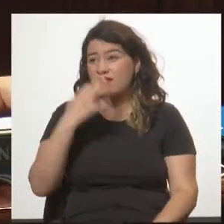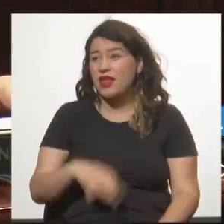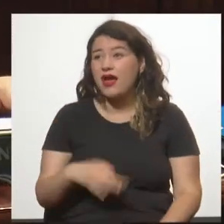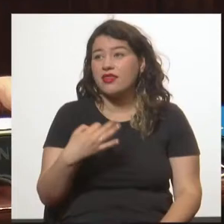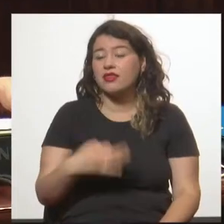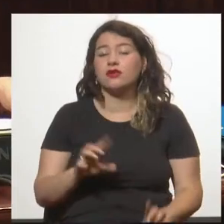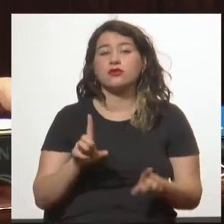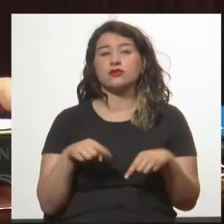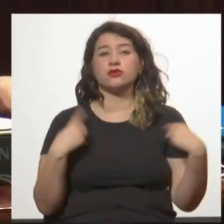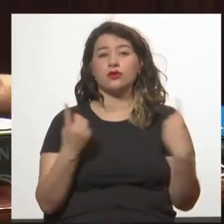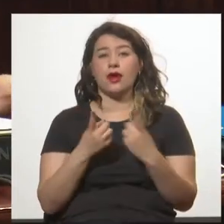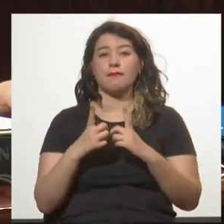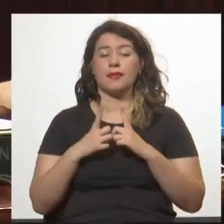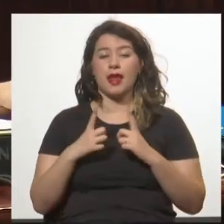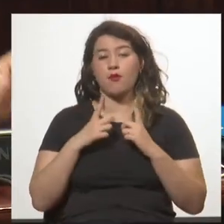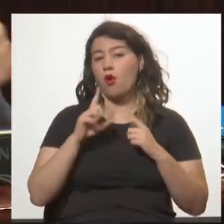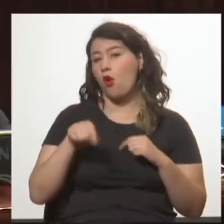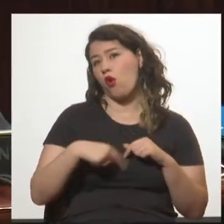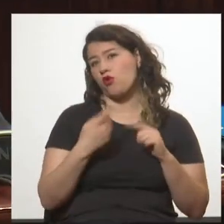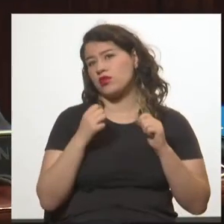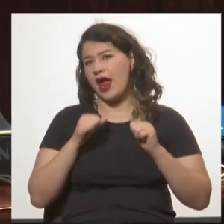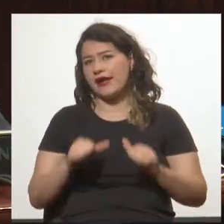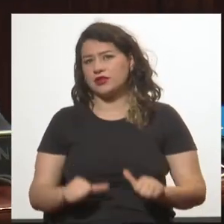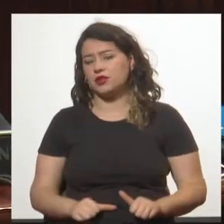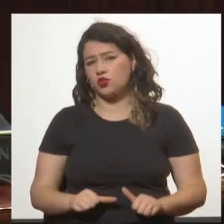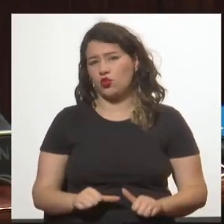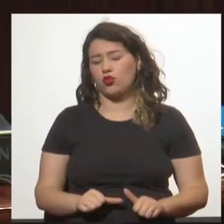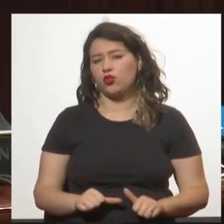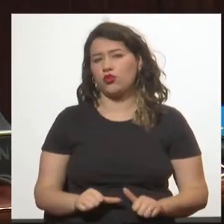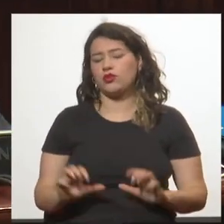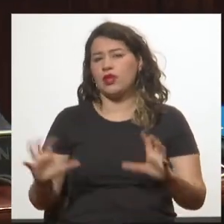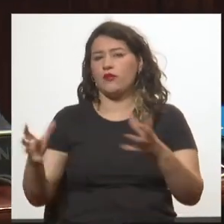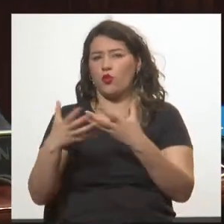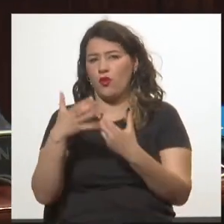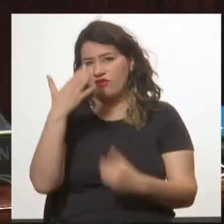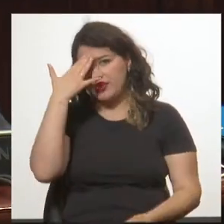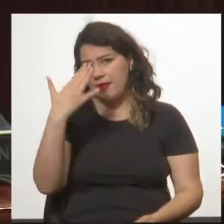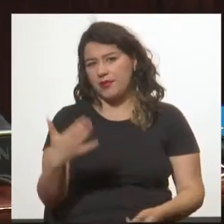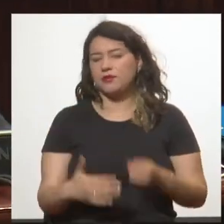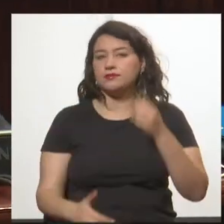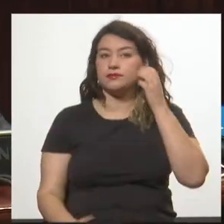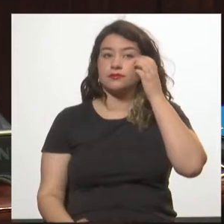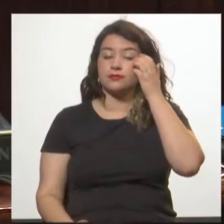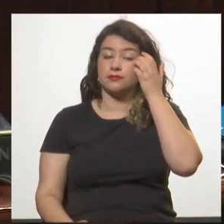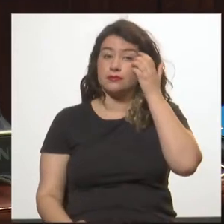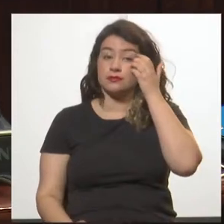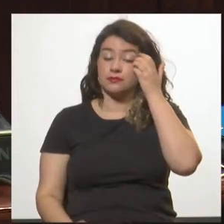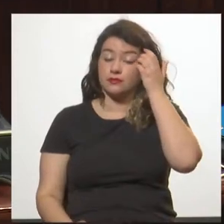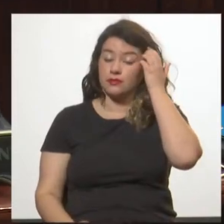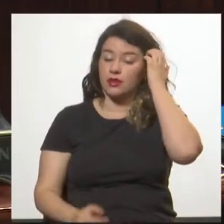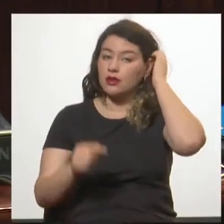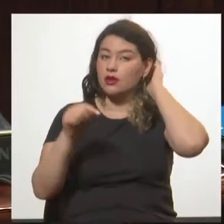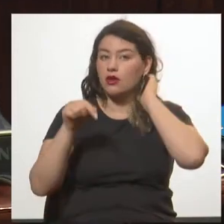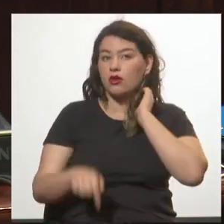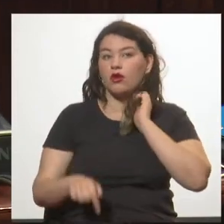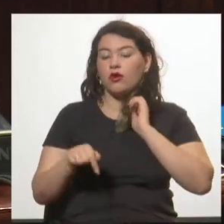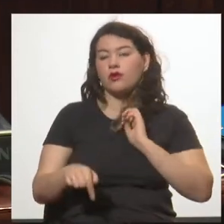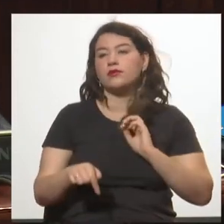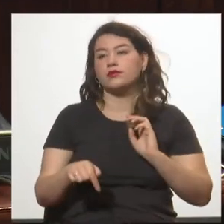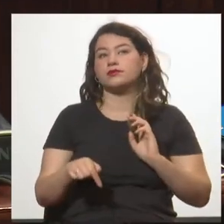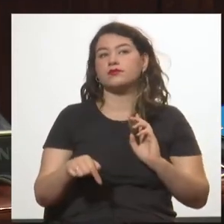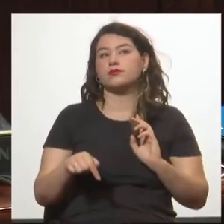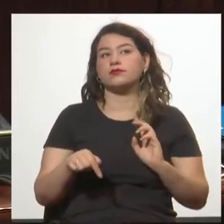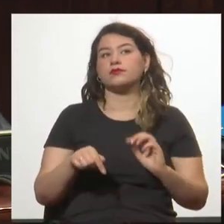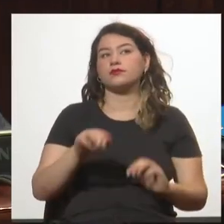esperábamos otra actitud del frente amplio en la sesión de hoy hay un llamado a